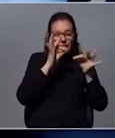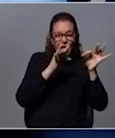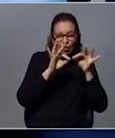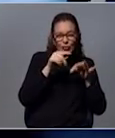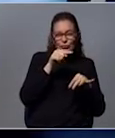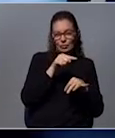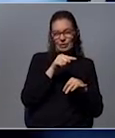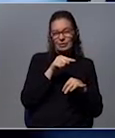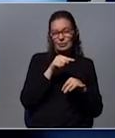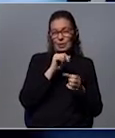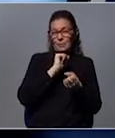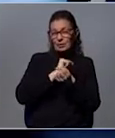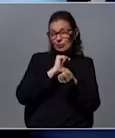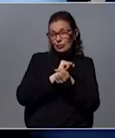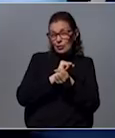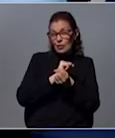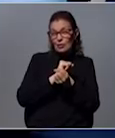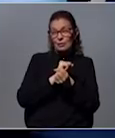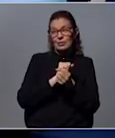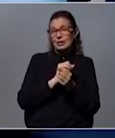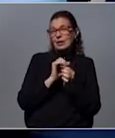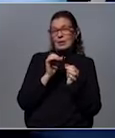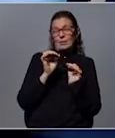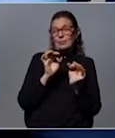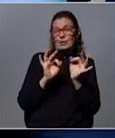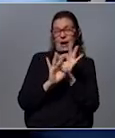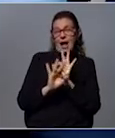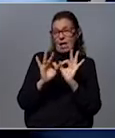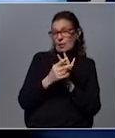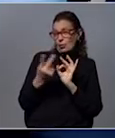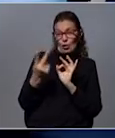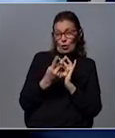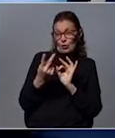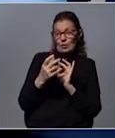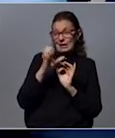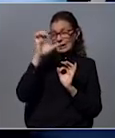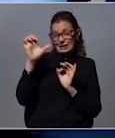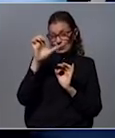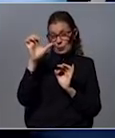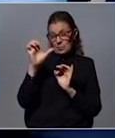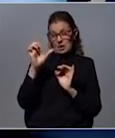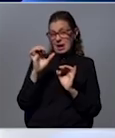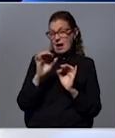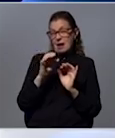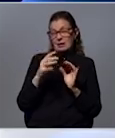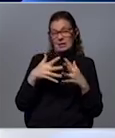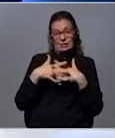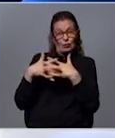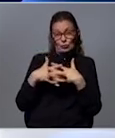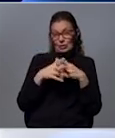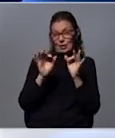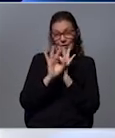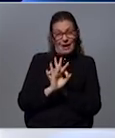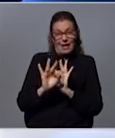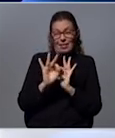eso ni la prisión perpetua revisable está condenada por ninguna de las dos cortes la european l americana de derechos humanos no es así ni